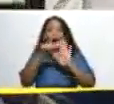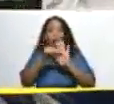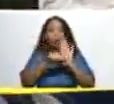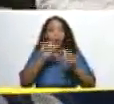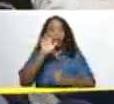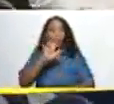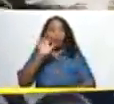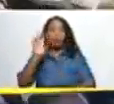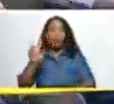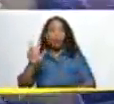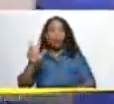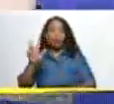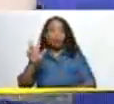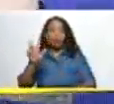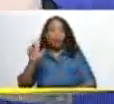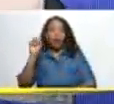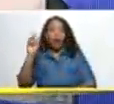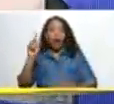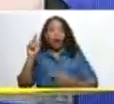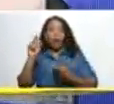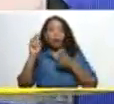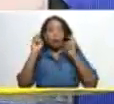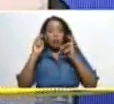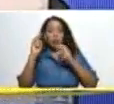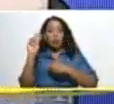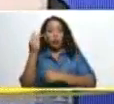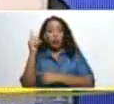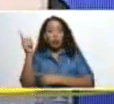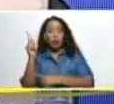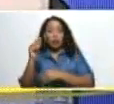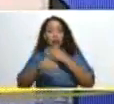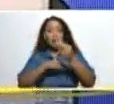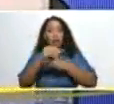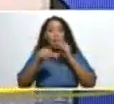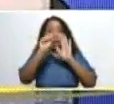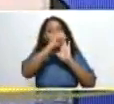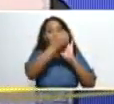ordinal segundo, dice se creará, por primera vez tuvimos una partida de nacimiento,